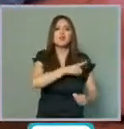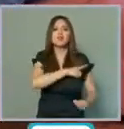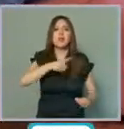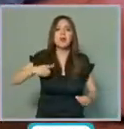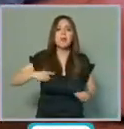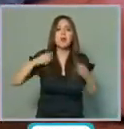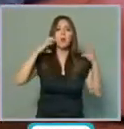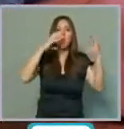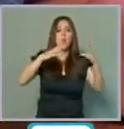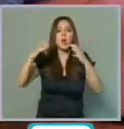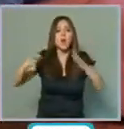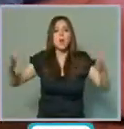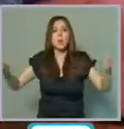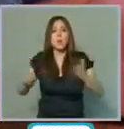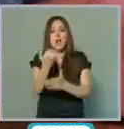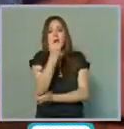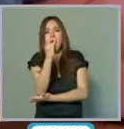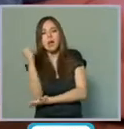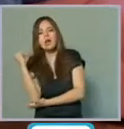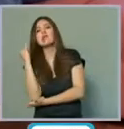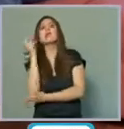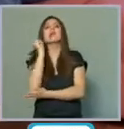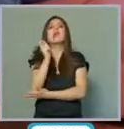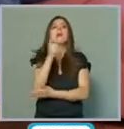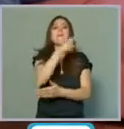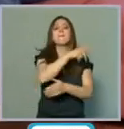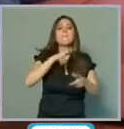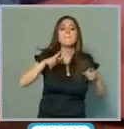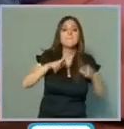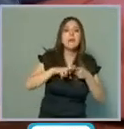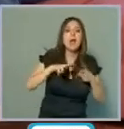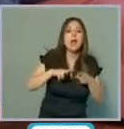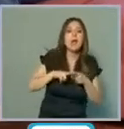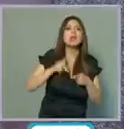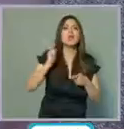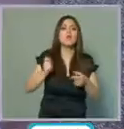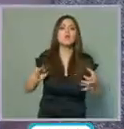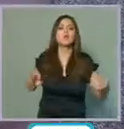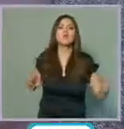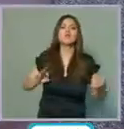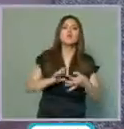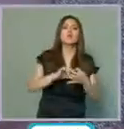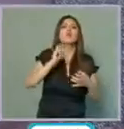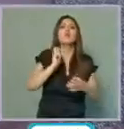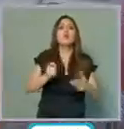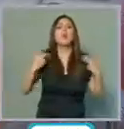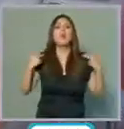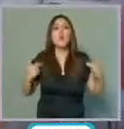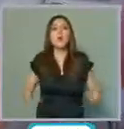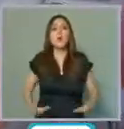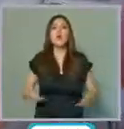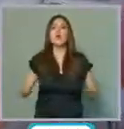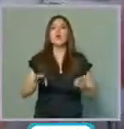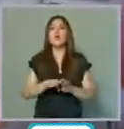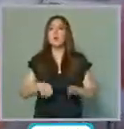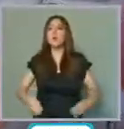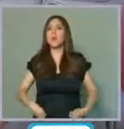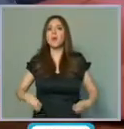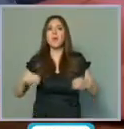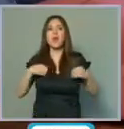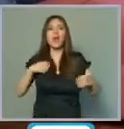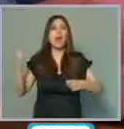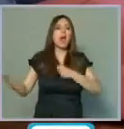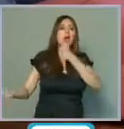espacios, nuestros pequeños jardines, nuestros parques. Pues es reconectarnos con lo humano, estar con lo vivo.